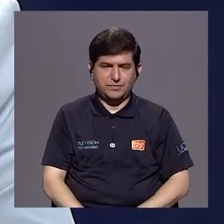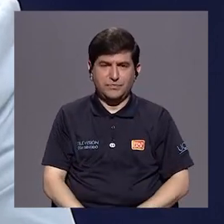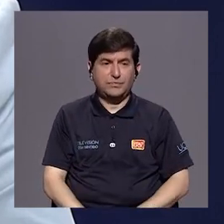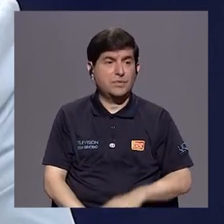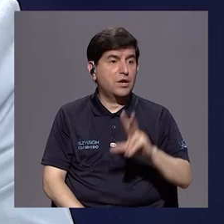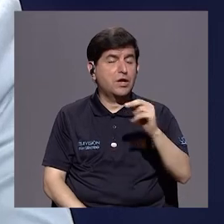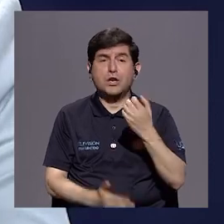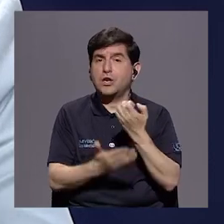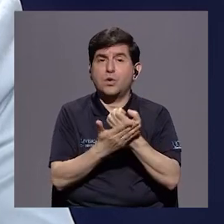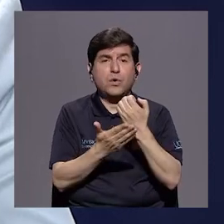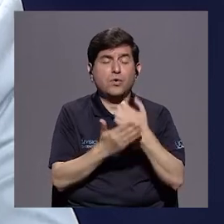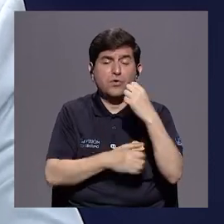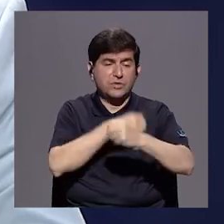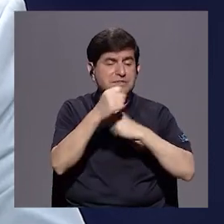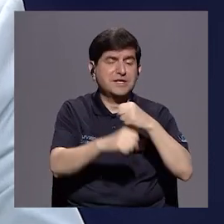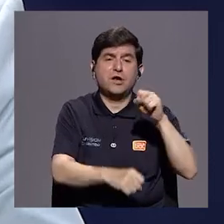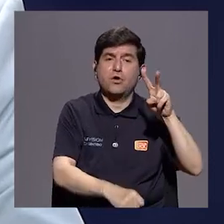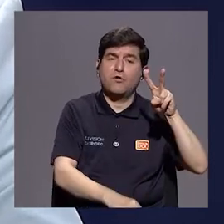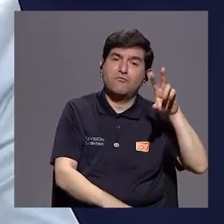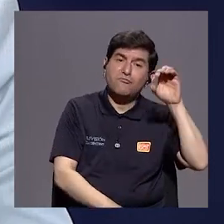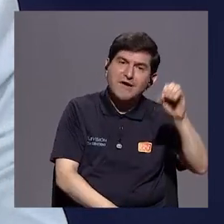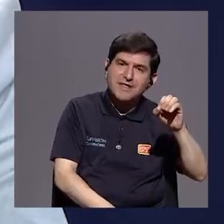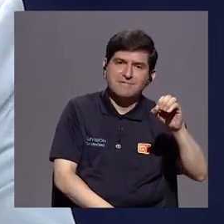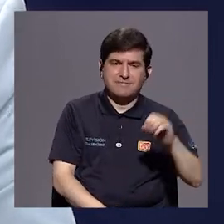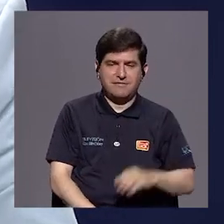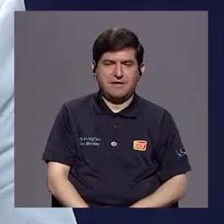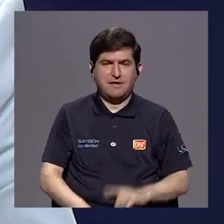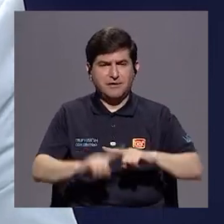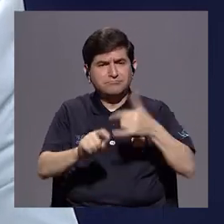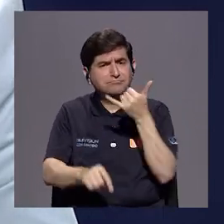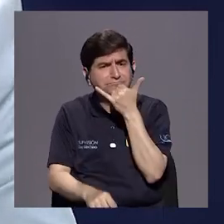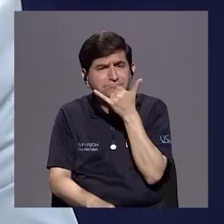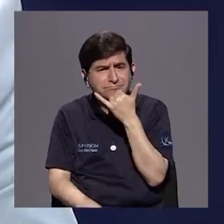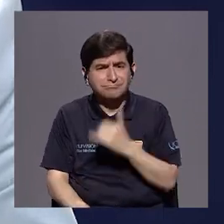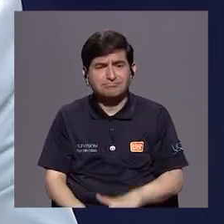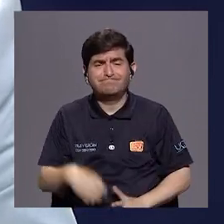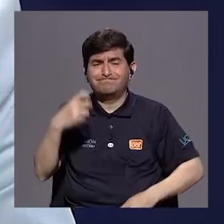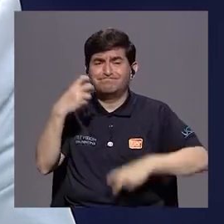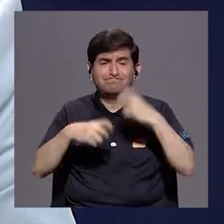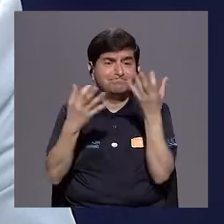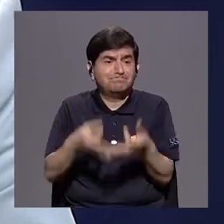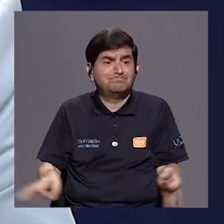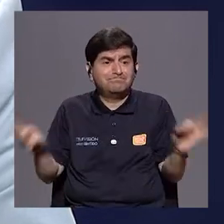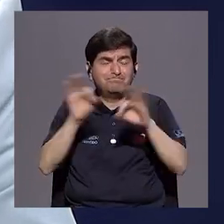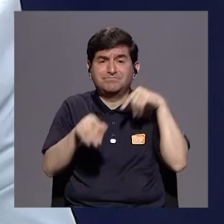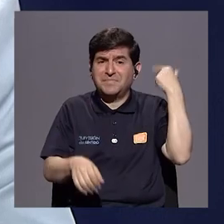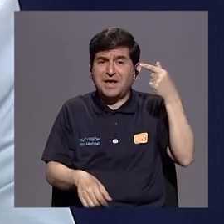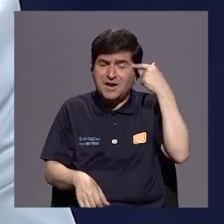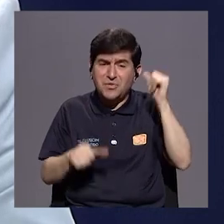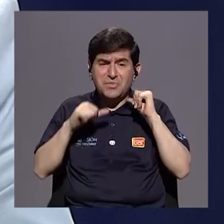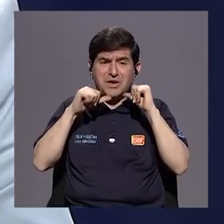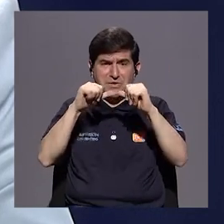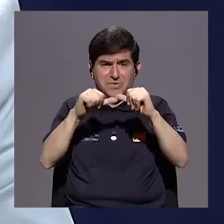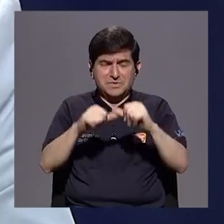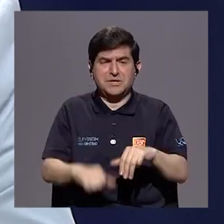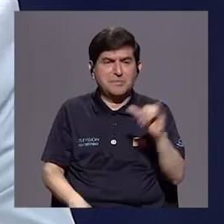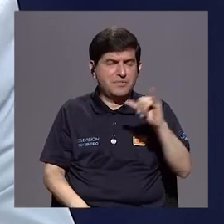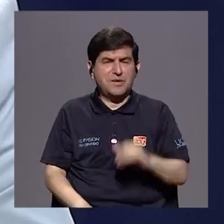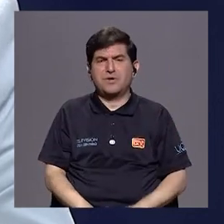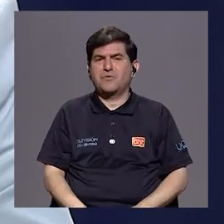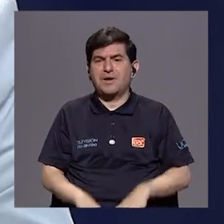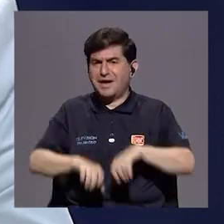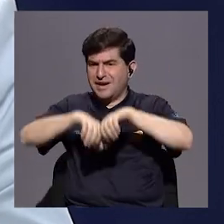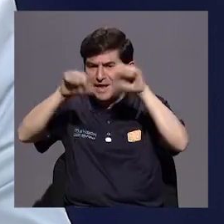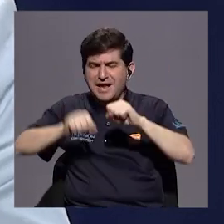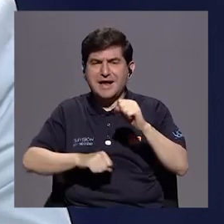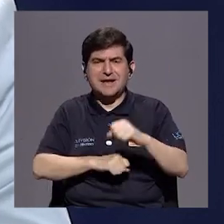y no la economía del siglo 20 y lo que pasa es que nuestro gran problema es que nuestro gobierno sigue siendo y nuestro